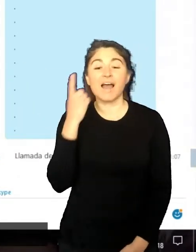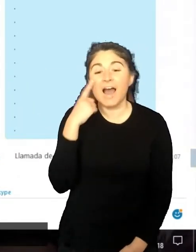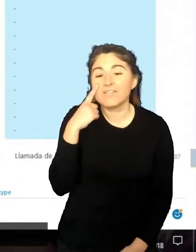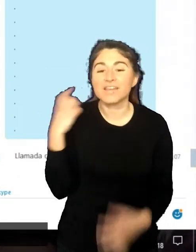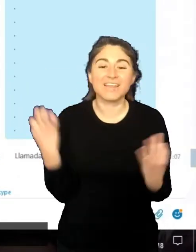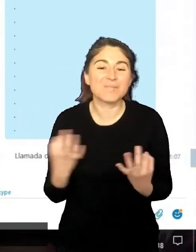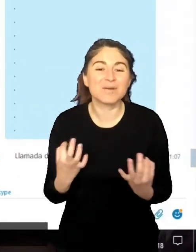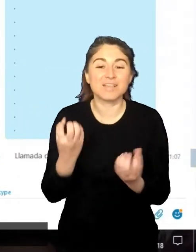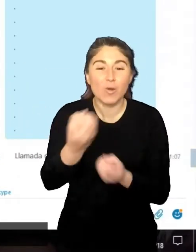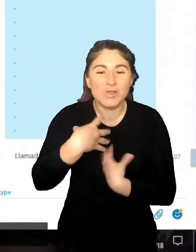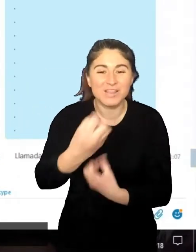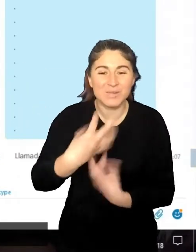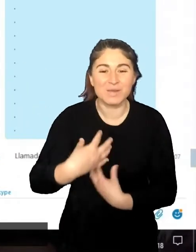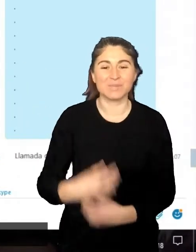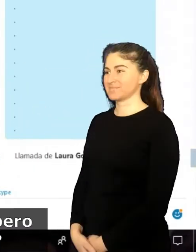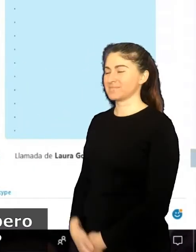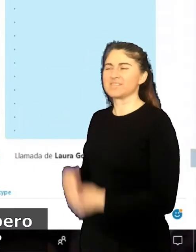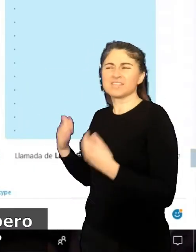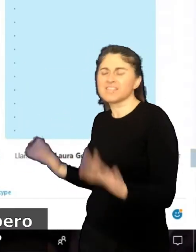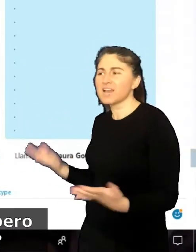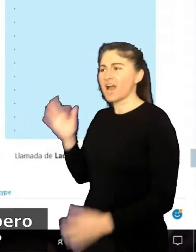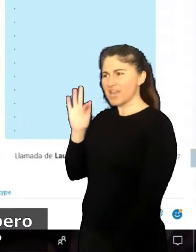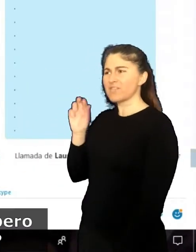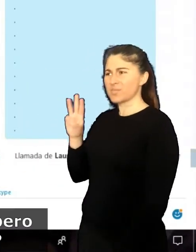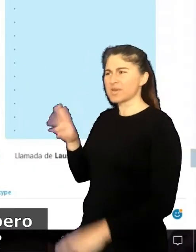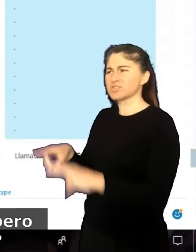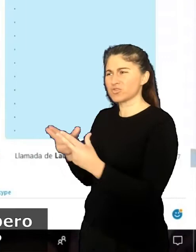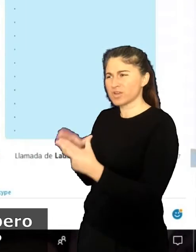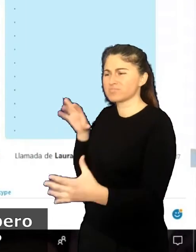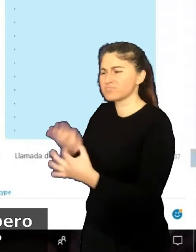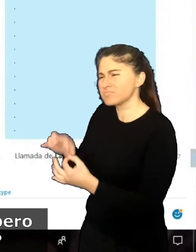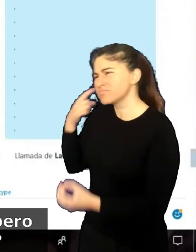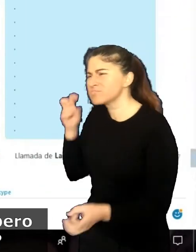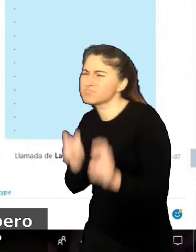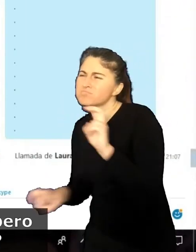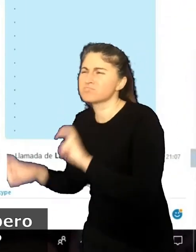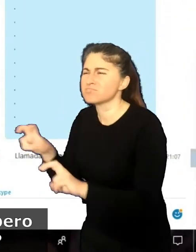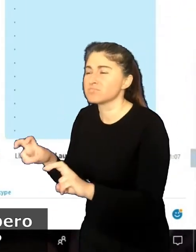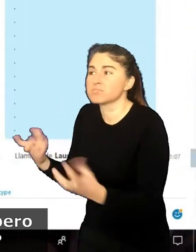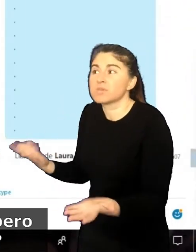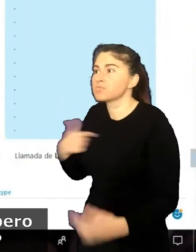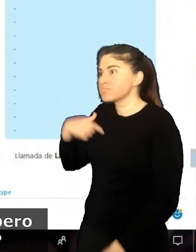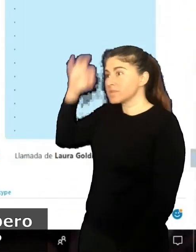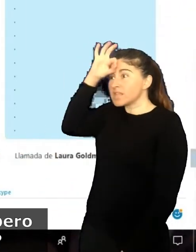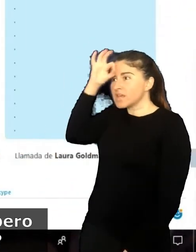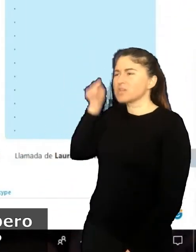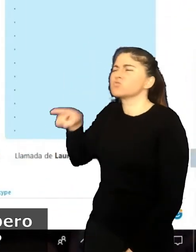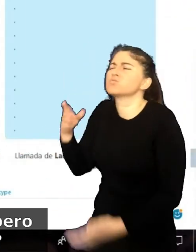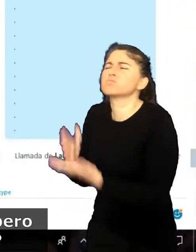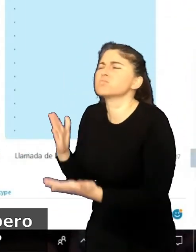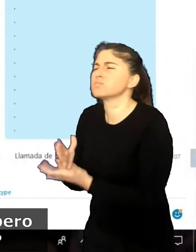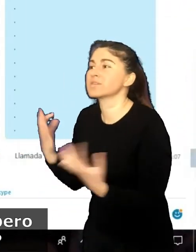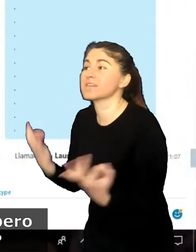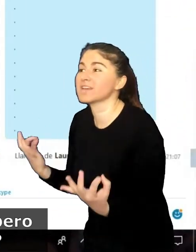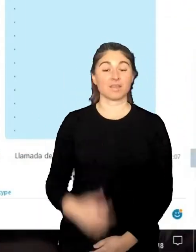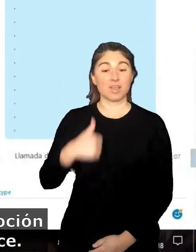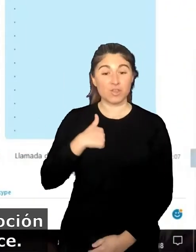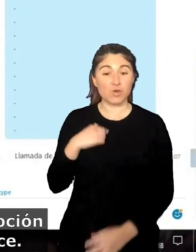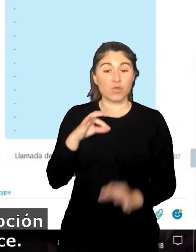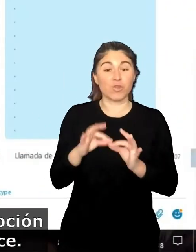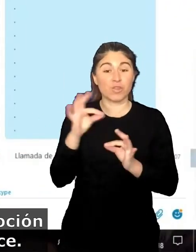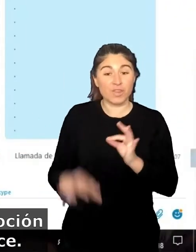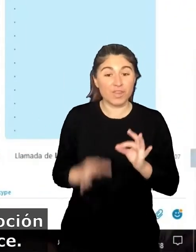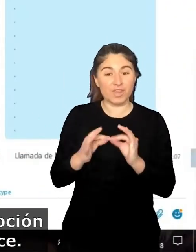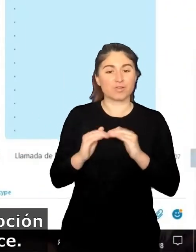a ver, ¿qué te pasa? cuéntame tía, que quería ver alguna FP de lo social pero no tengo ni idea ¿tú qué estás haciendo? yo estoy